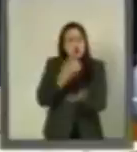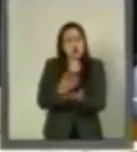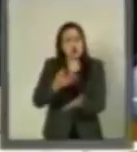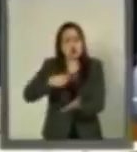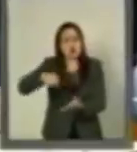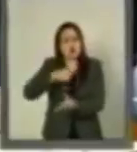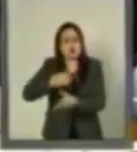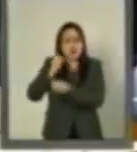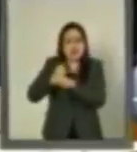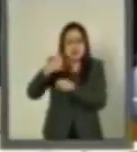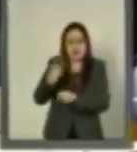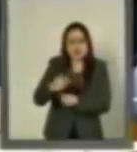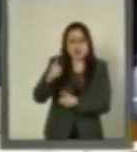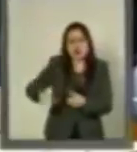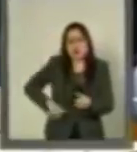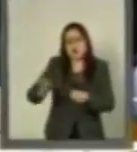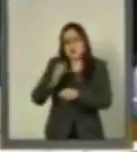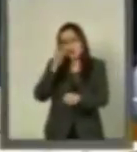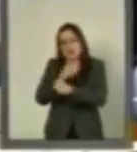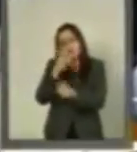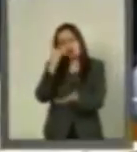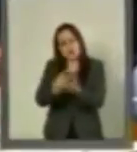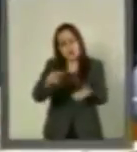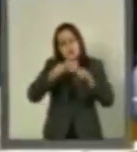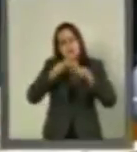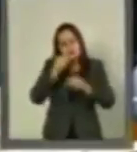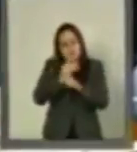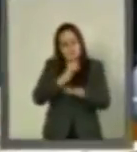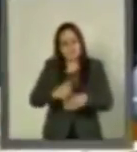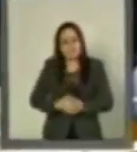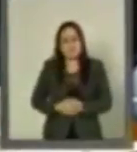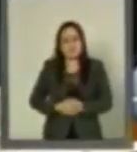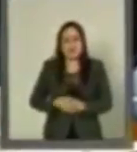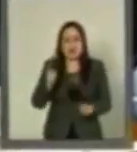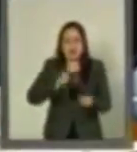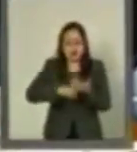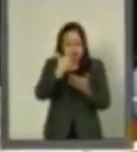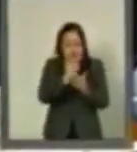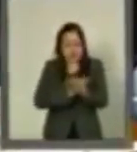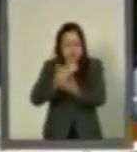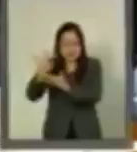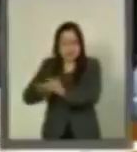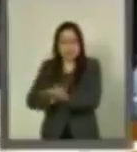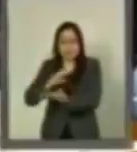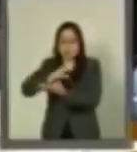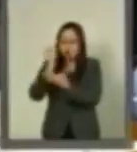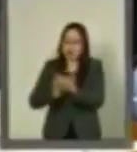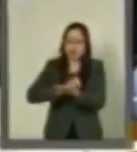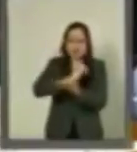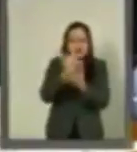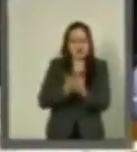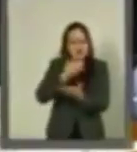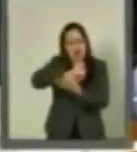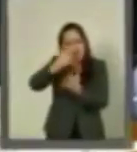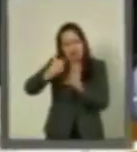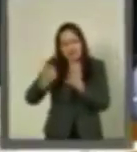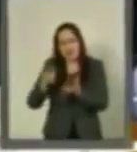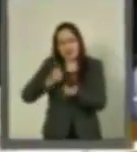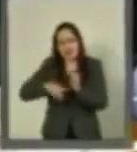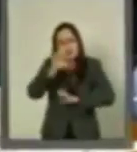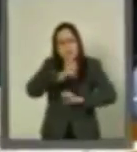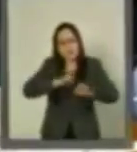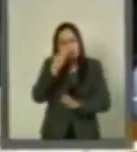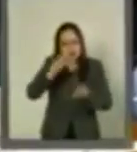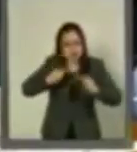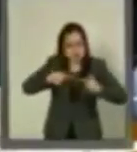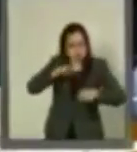por transparencia fueron los del gobierno federal. Aquí está la relación y contrato por contrato de cada una de esas empresas. No es un